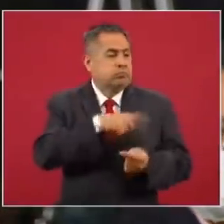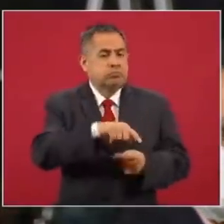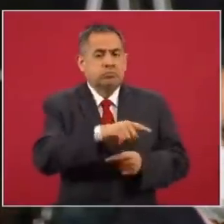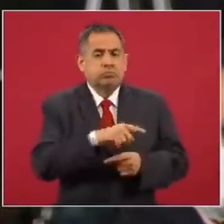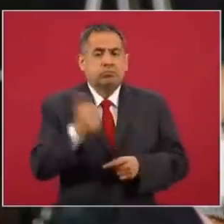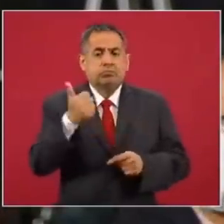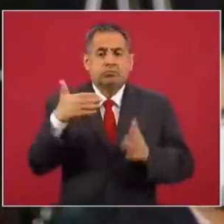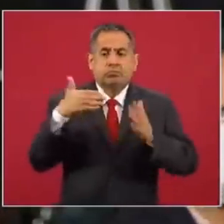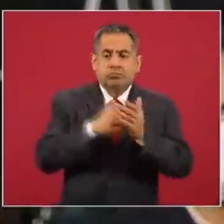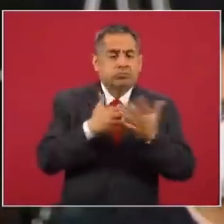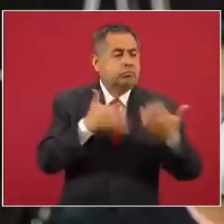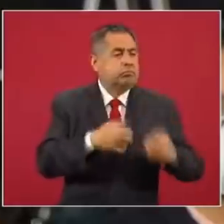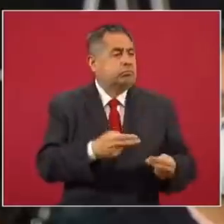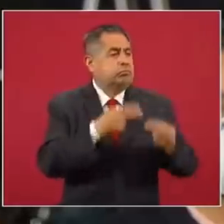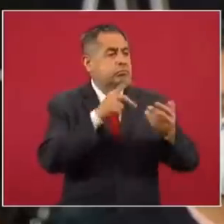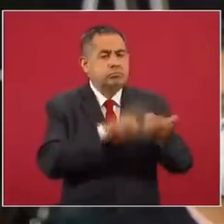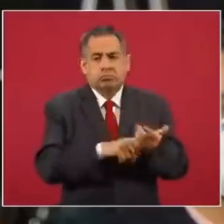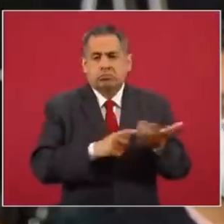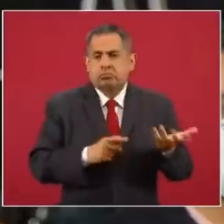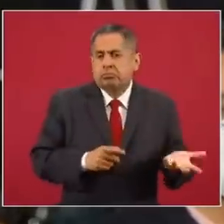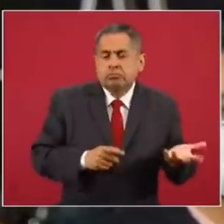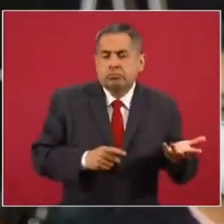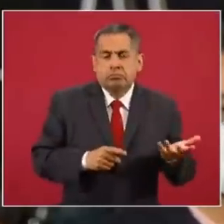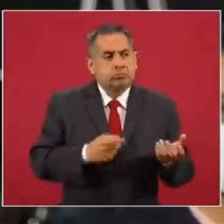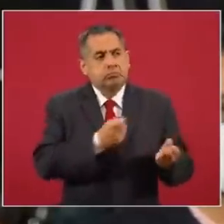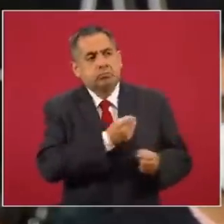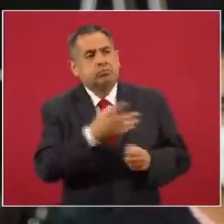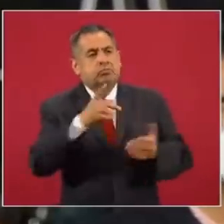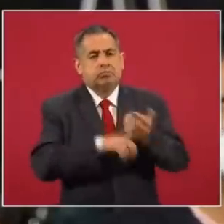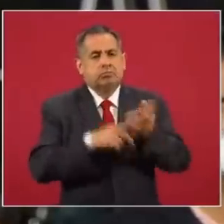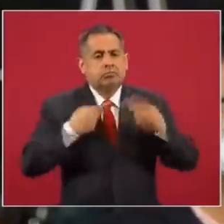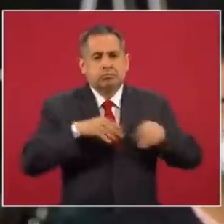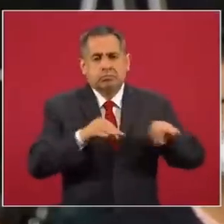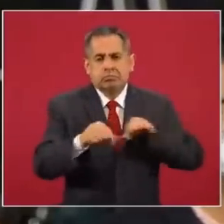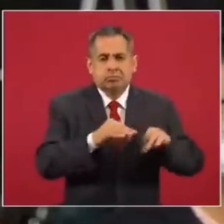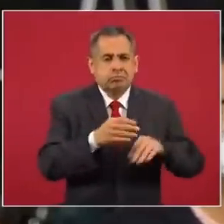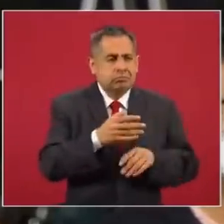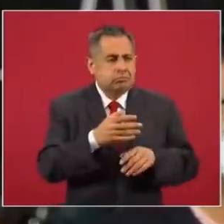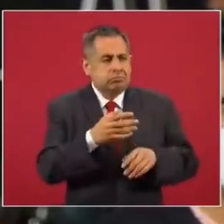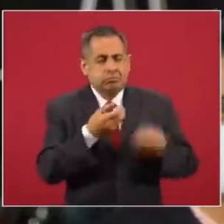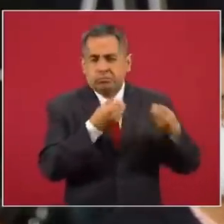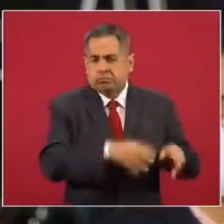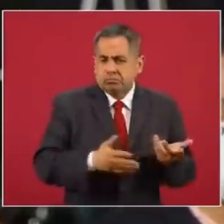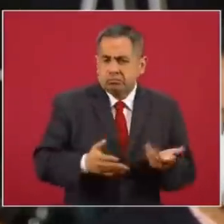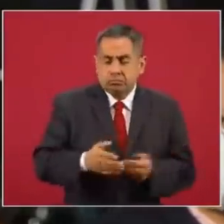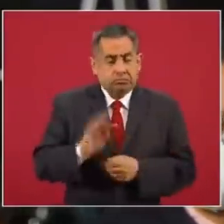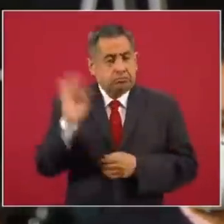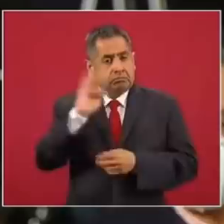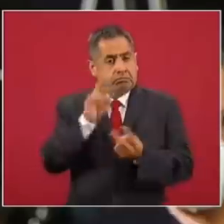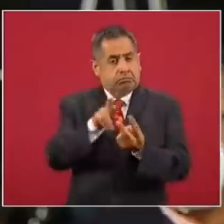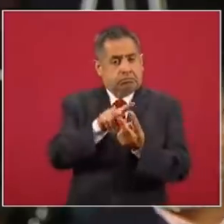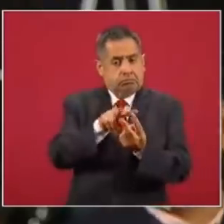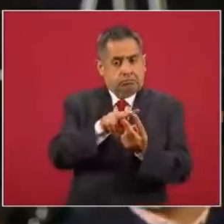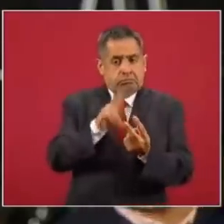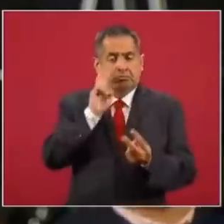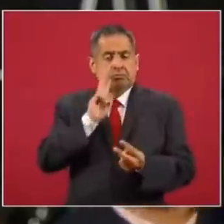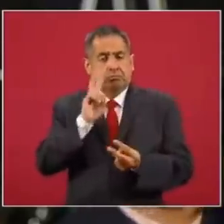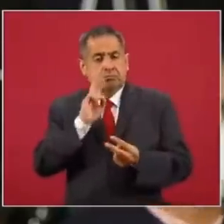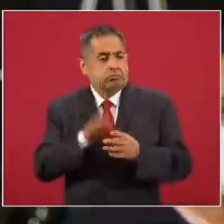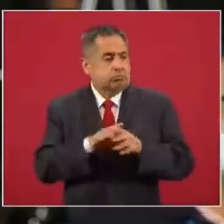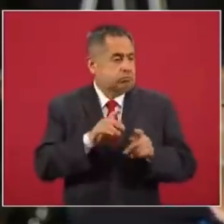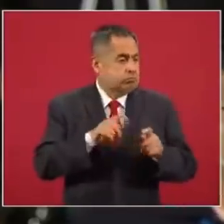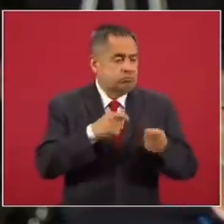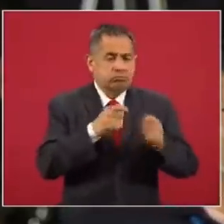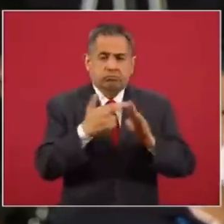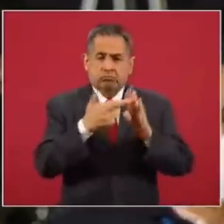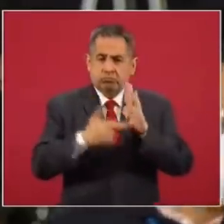6,000 empresas, y estas, bueno, pues en consecuencia, pues también el número de trabajadores. ¿No será una posibilidad mejor buscar su regulación